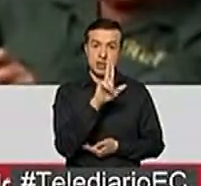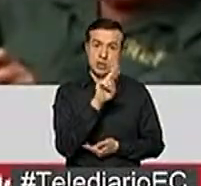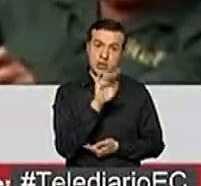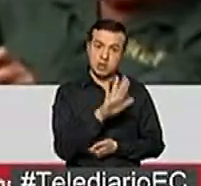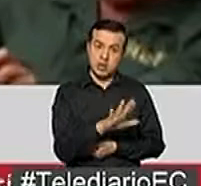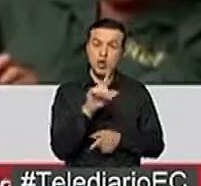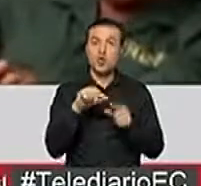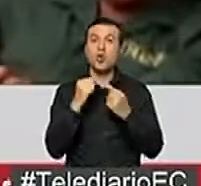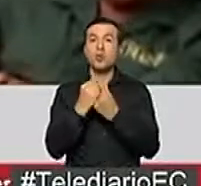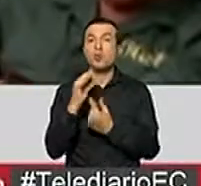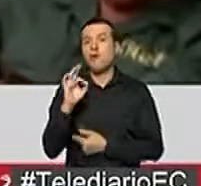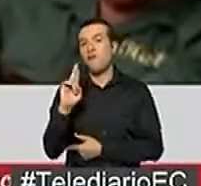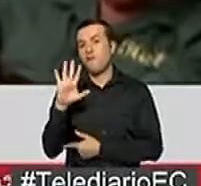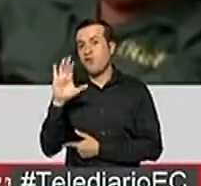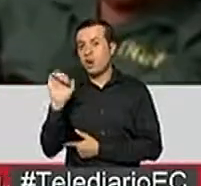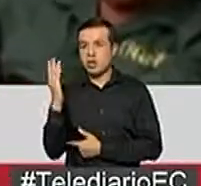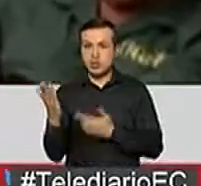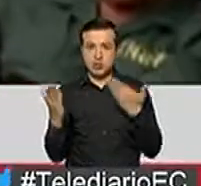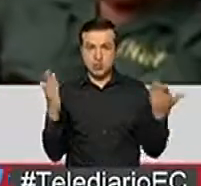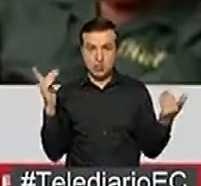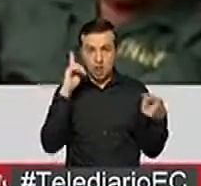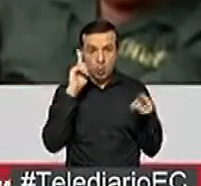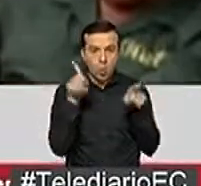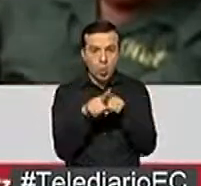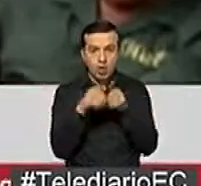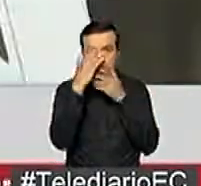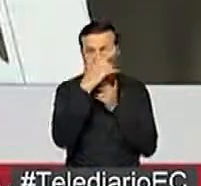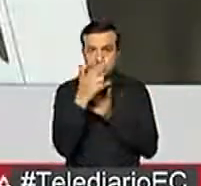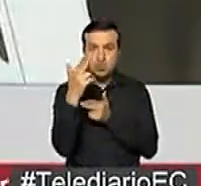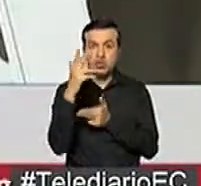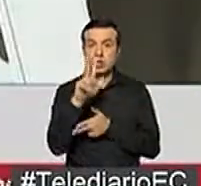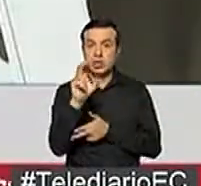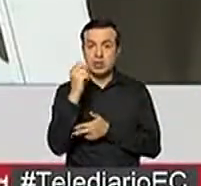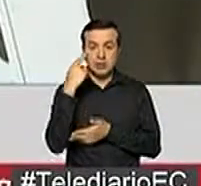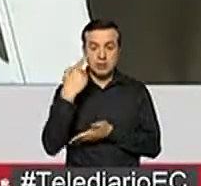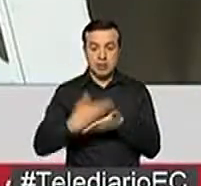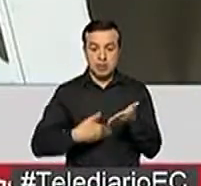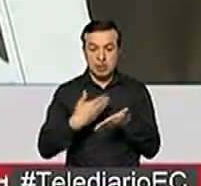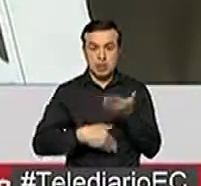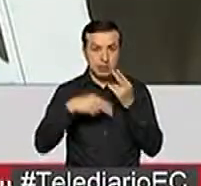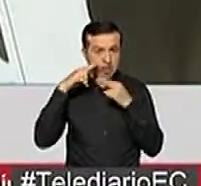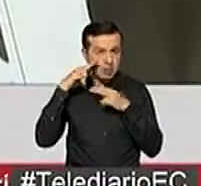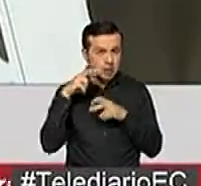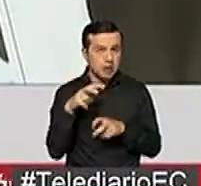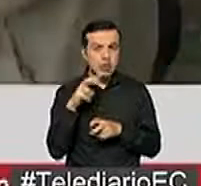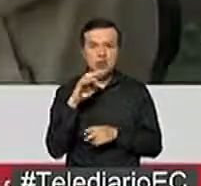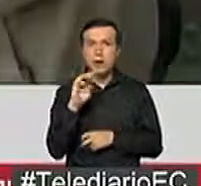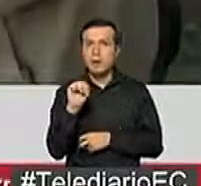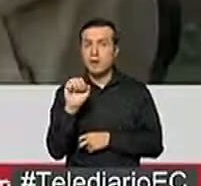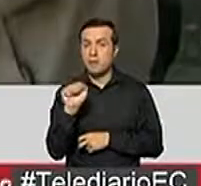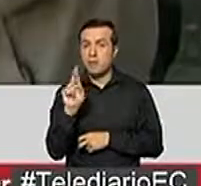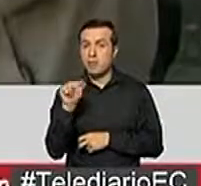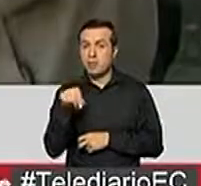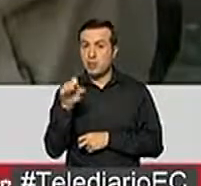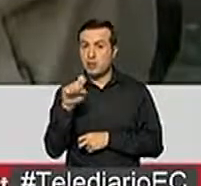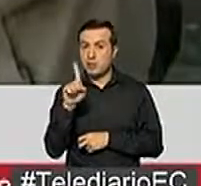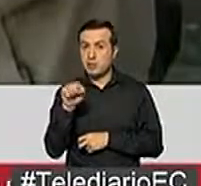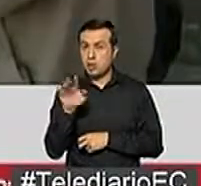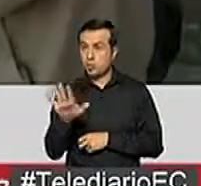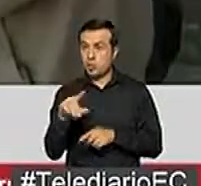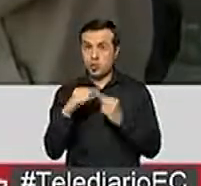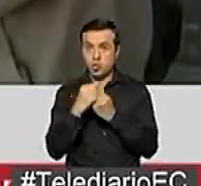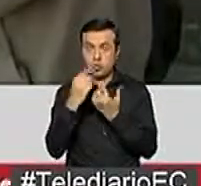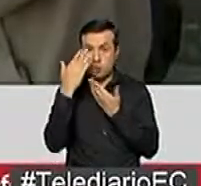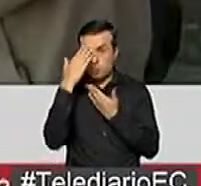las disidencias de las FARC. En el documento de 30 páginas, los investigadores determinaron que Iván Márquez, por las antiguas